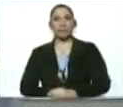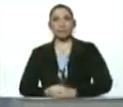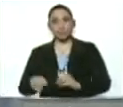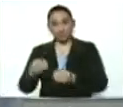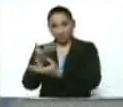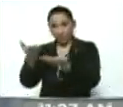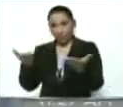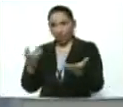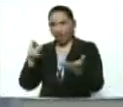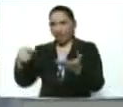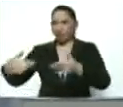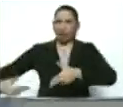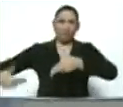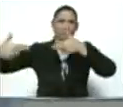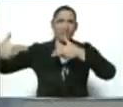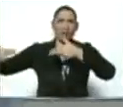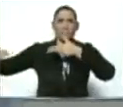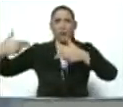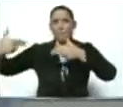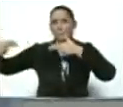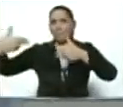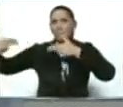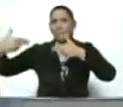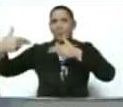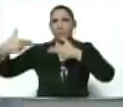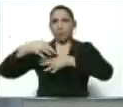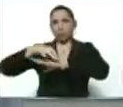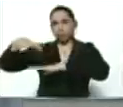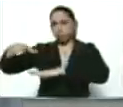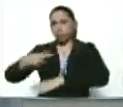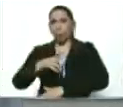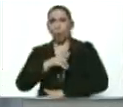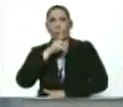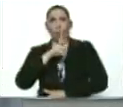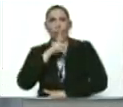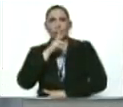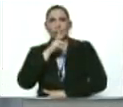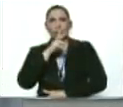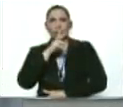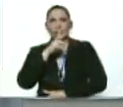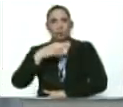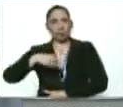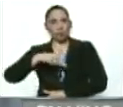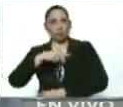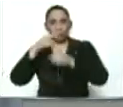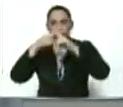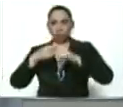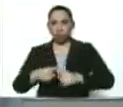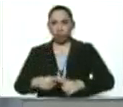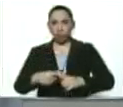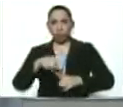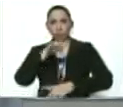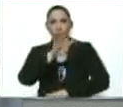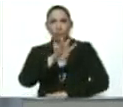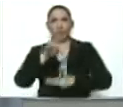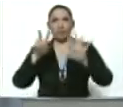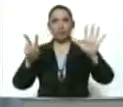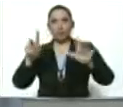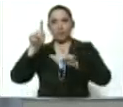hubo ese cruce de disparos, dejando el lamentable saldo ya conocido, como dije inicialmente, de